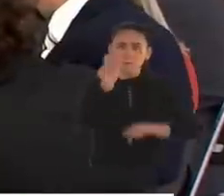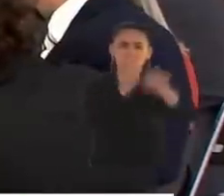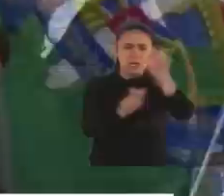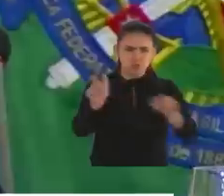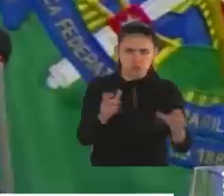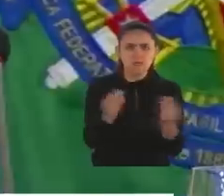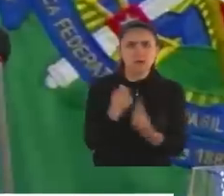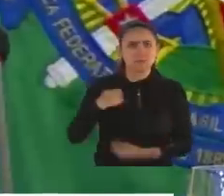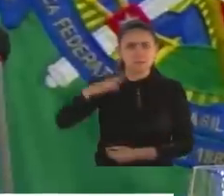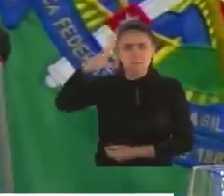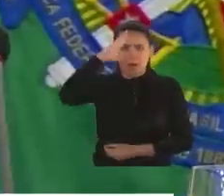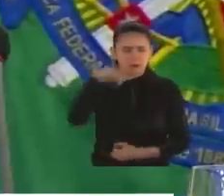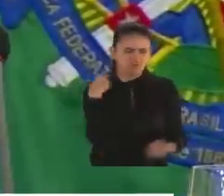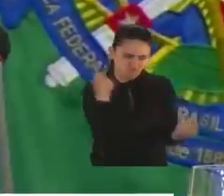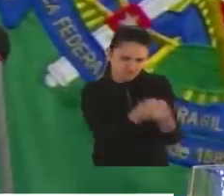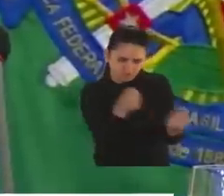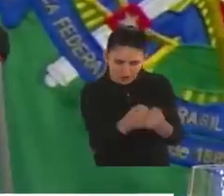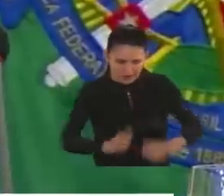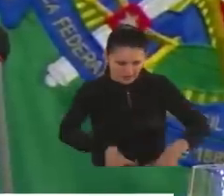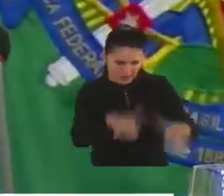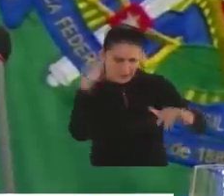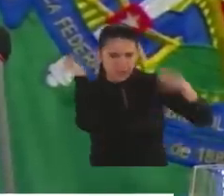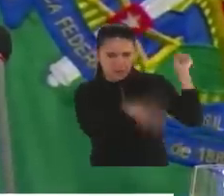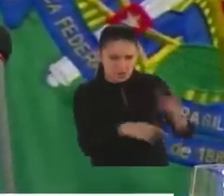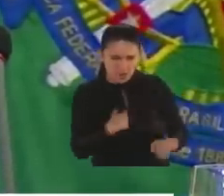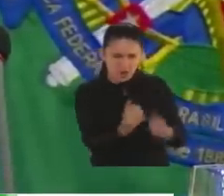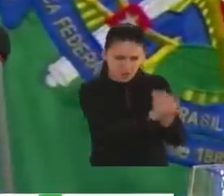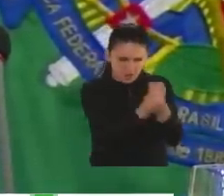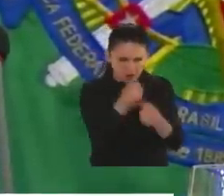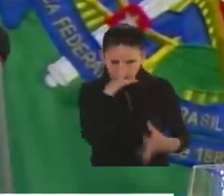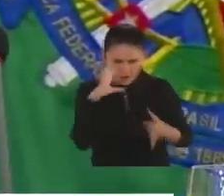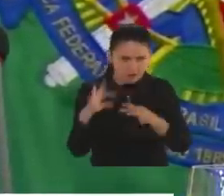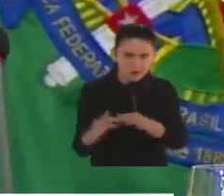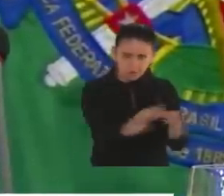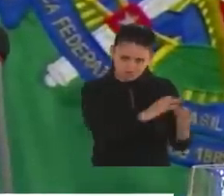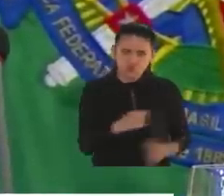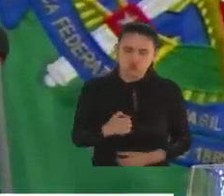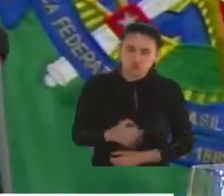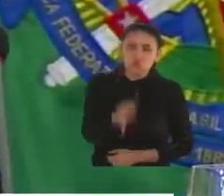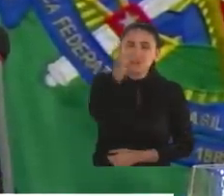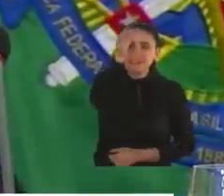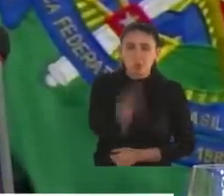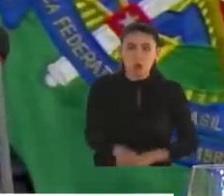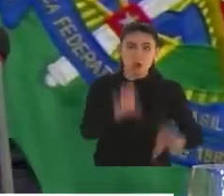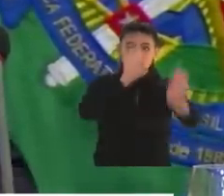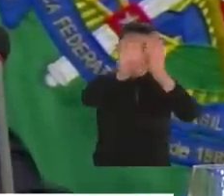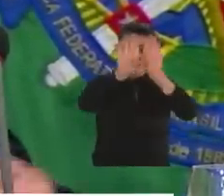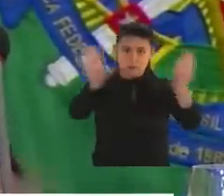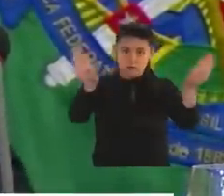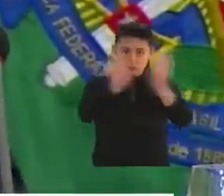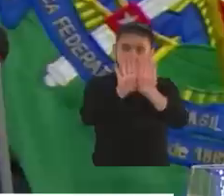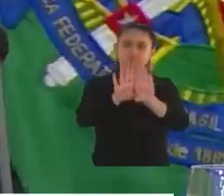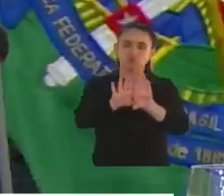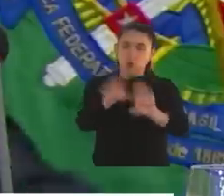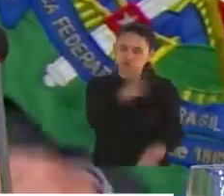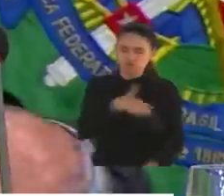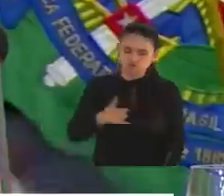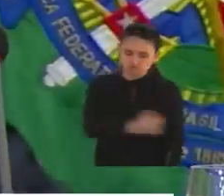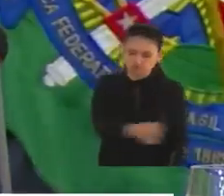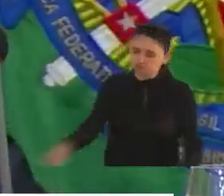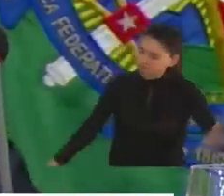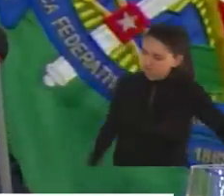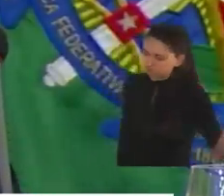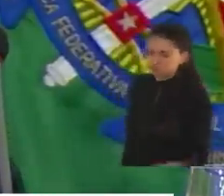Hubo mucha gente cómplice de las Fuerzas Armadas que fue cómplice. Estoy convencido de que la puerta del palacio se abrió para permitir la entrada de esas